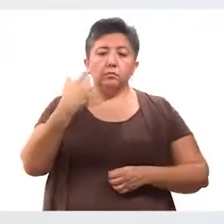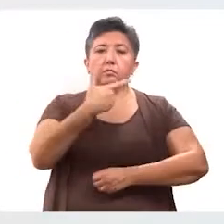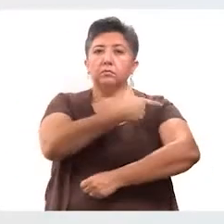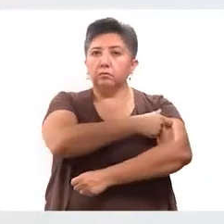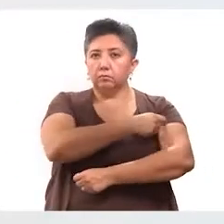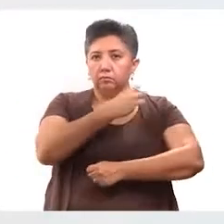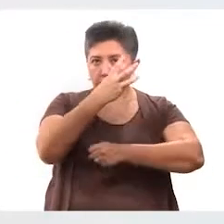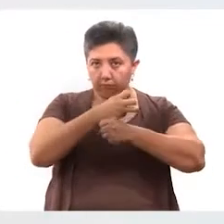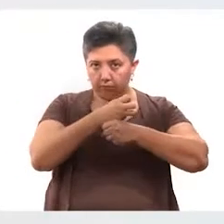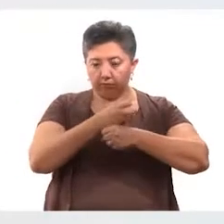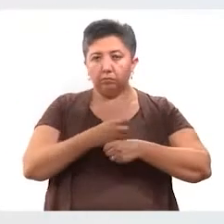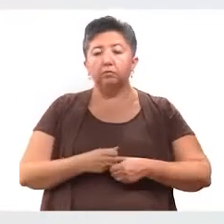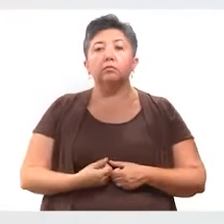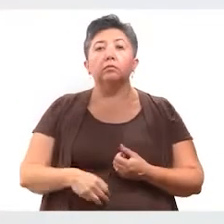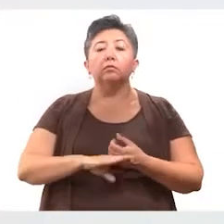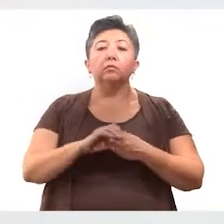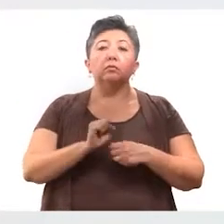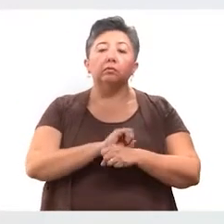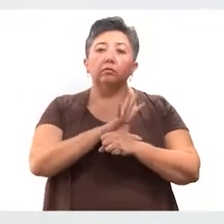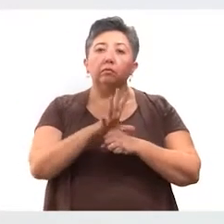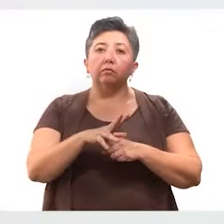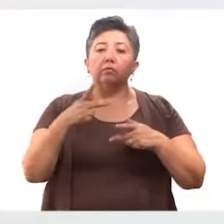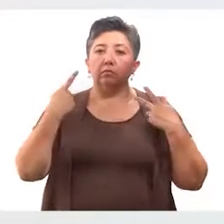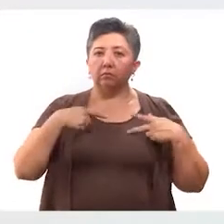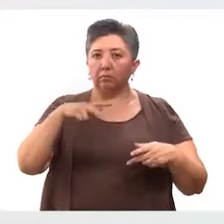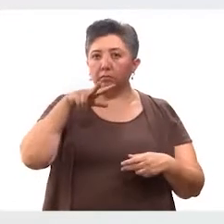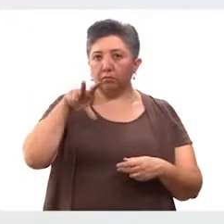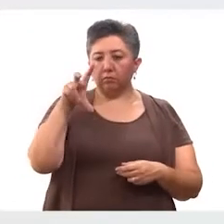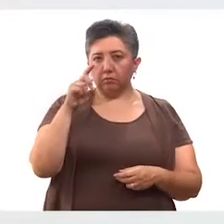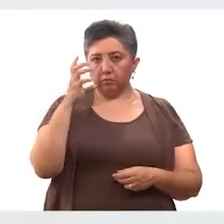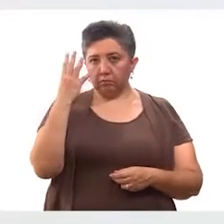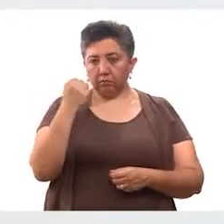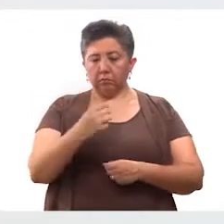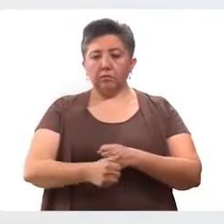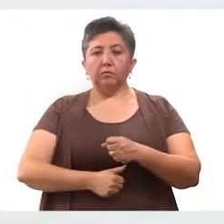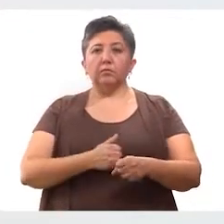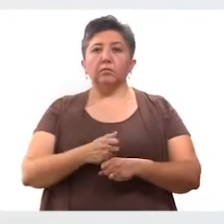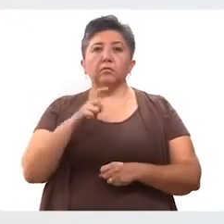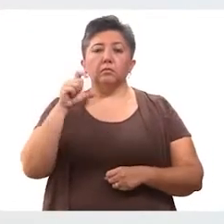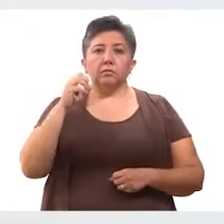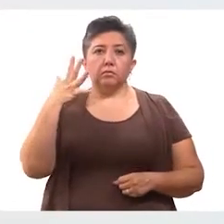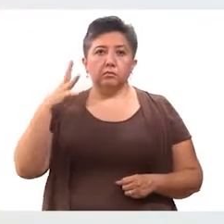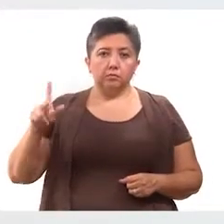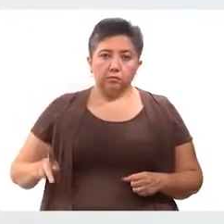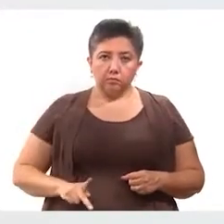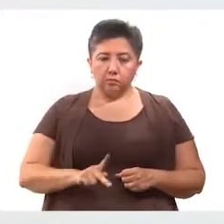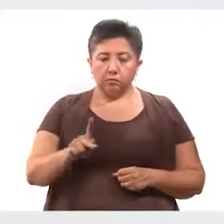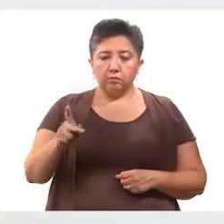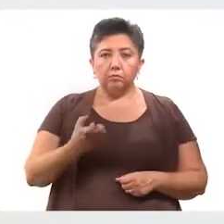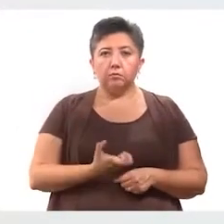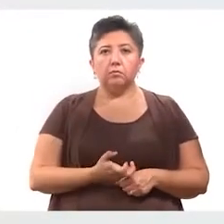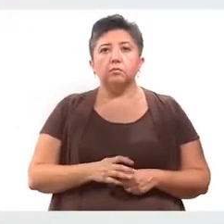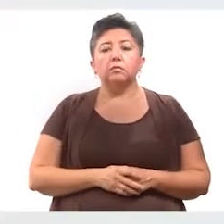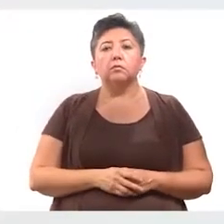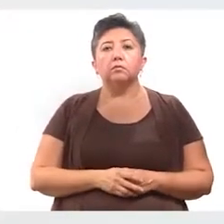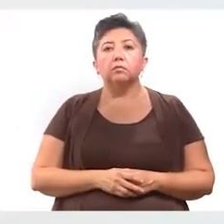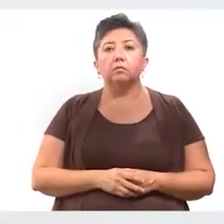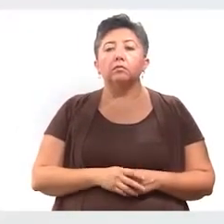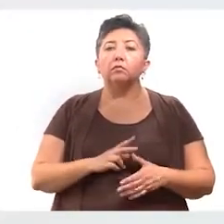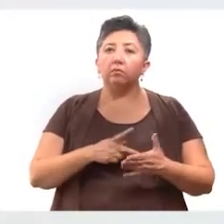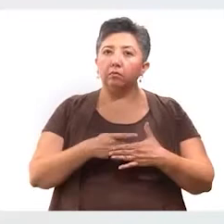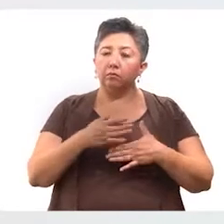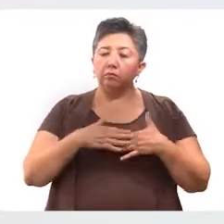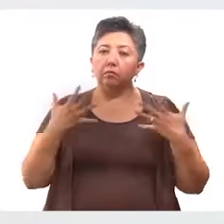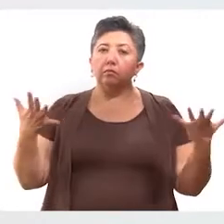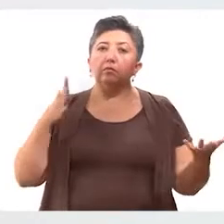dosis de refuerzo contra el coronavirus a personas de 18 a 39 años de 25 municipios del interior del estado,